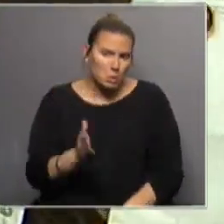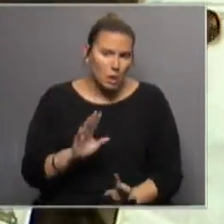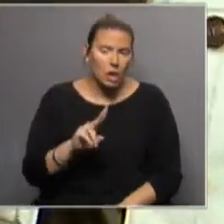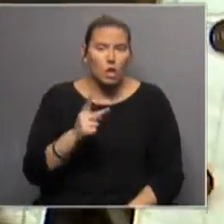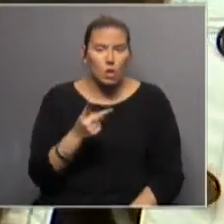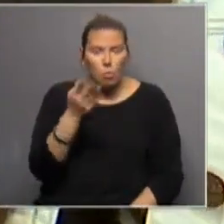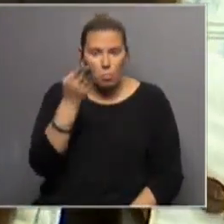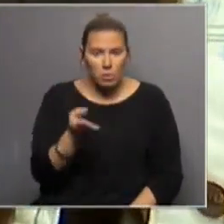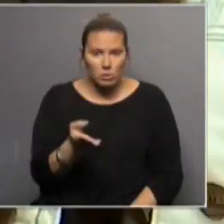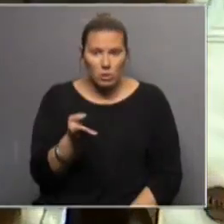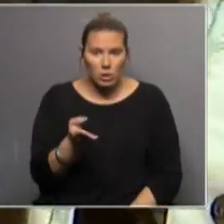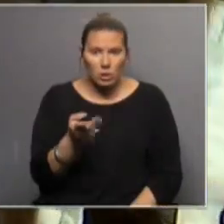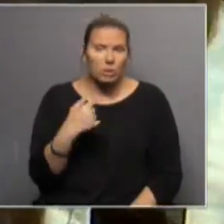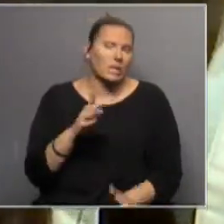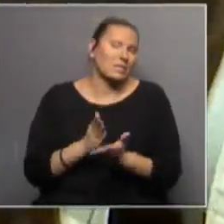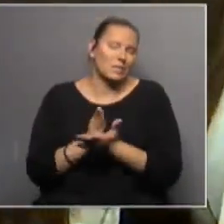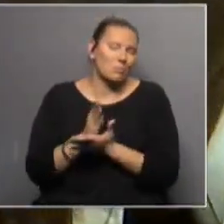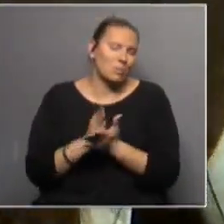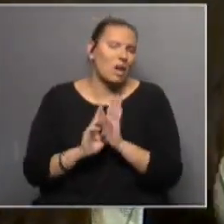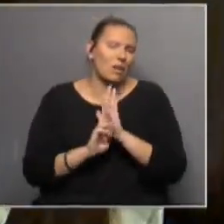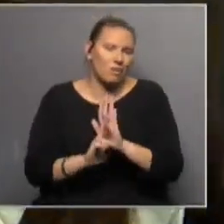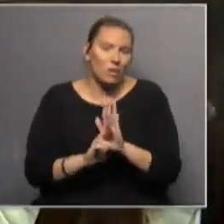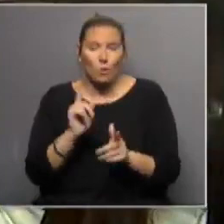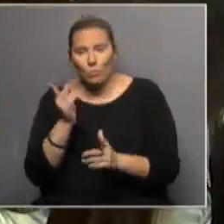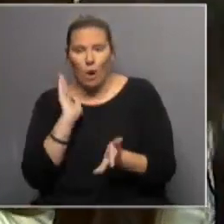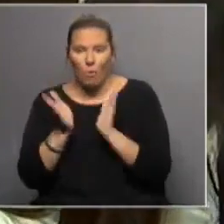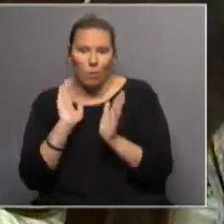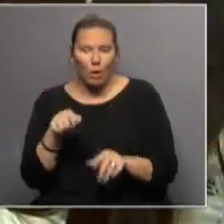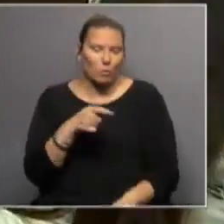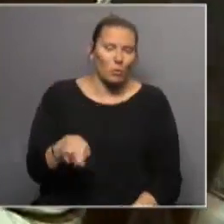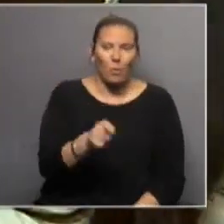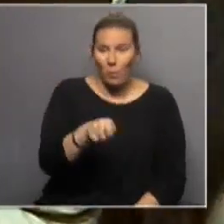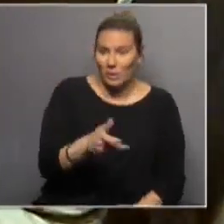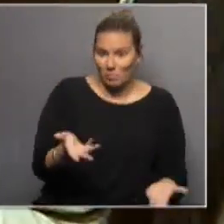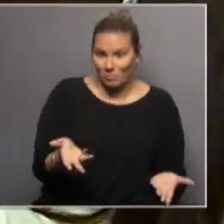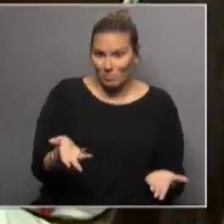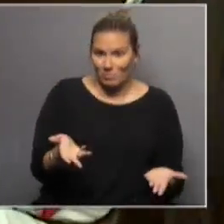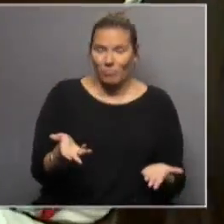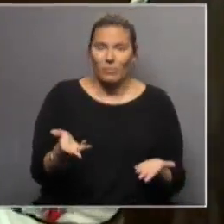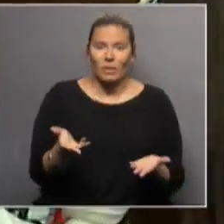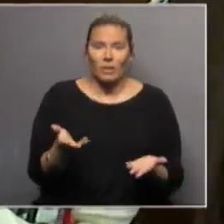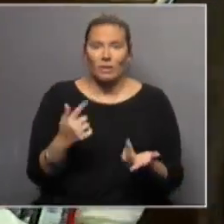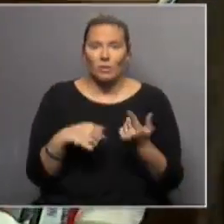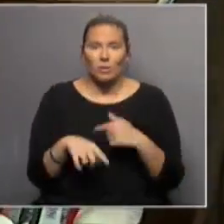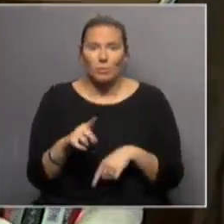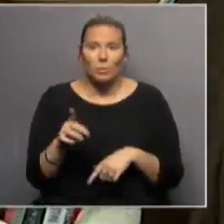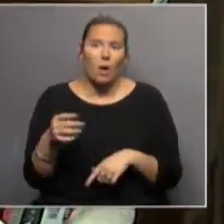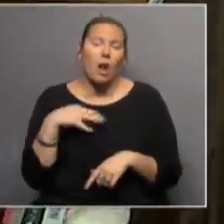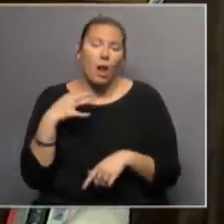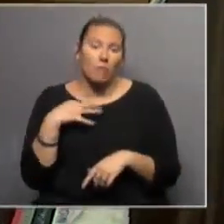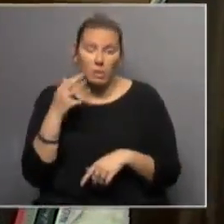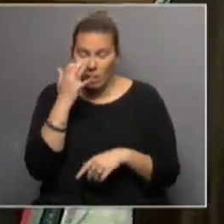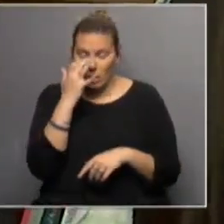dos personajes que son mis referentes, que son abogados, uno abogado, otro juez. Con lo cual, bueno, lo que a uno le va pasando en la vida